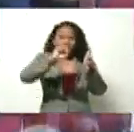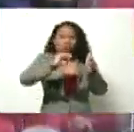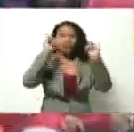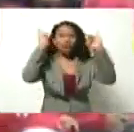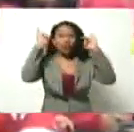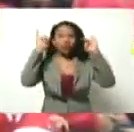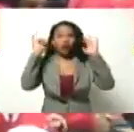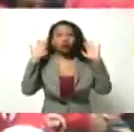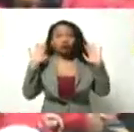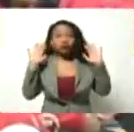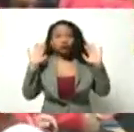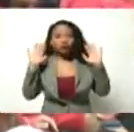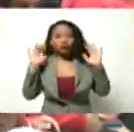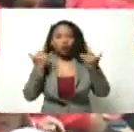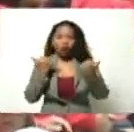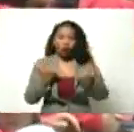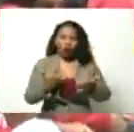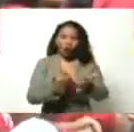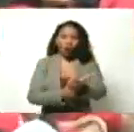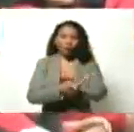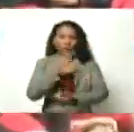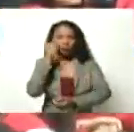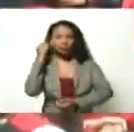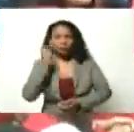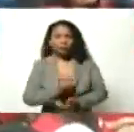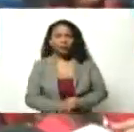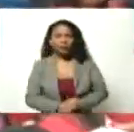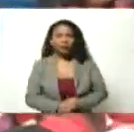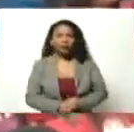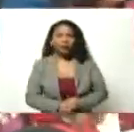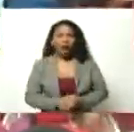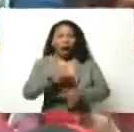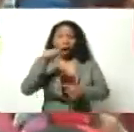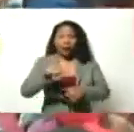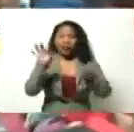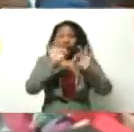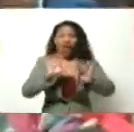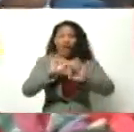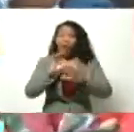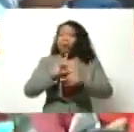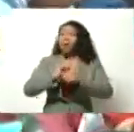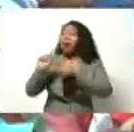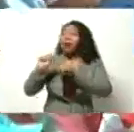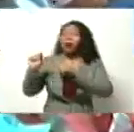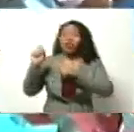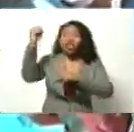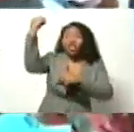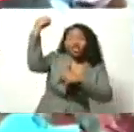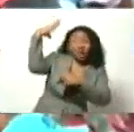ahora hermanos y hermanas aquí no se ha ido nadie el sol no ha pegado